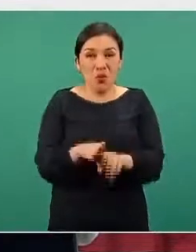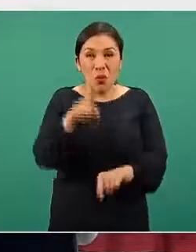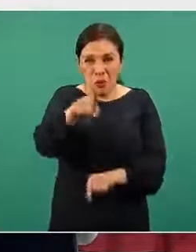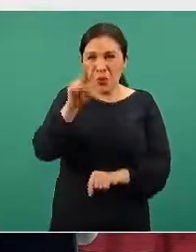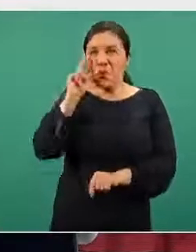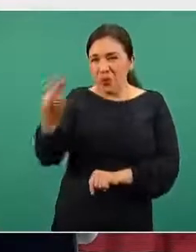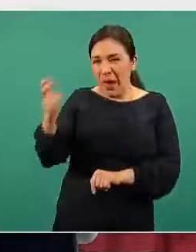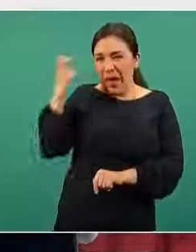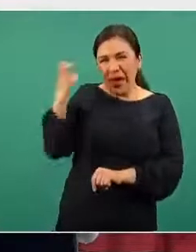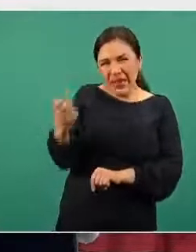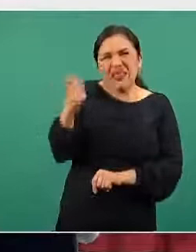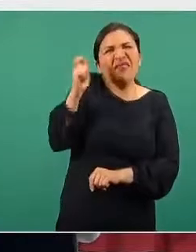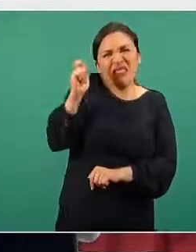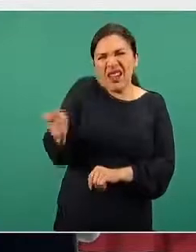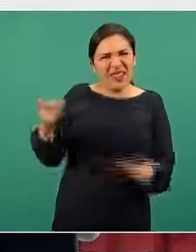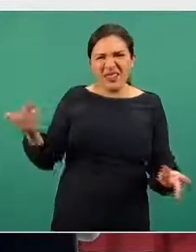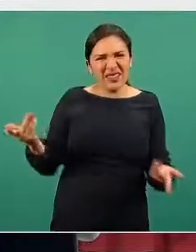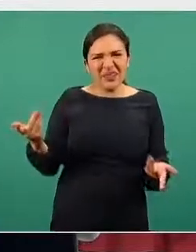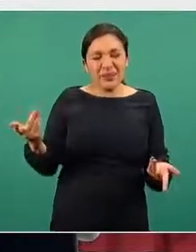ven aquí